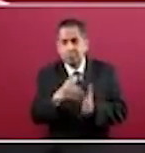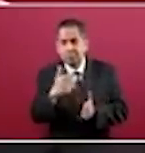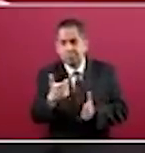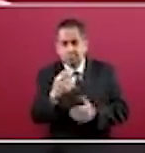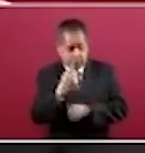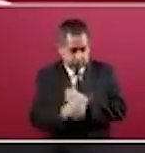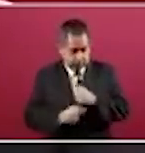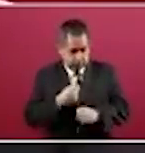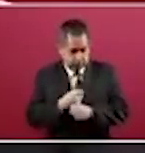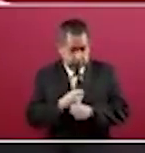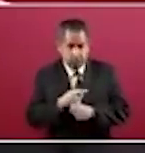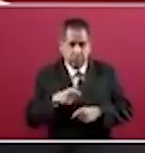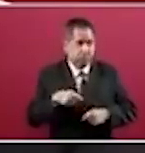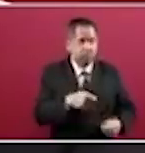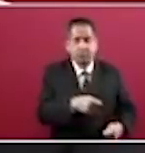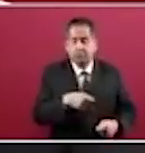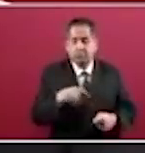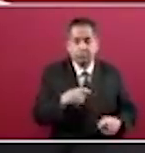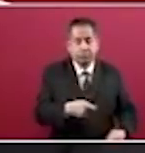1,000 millones de pesos al año,